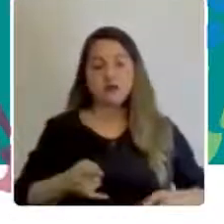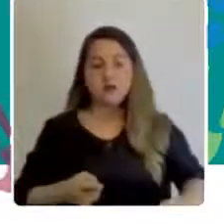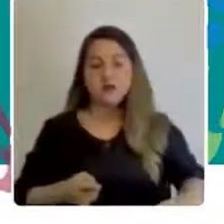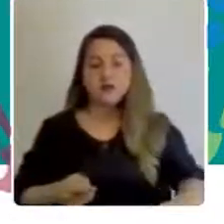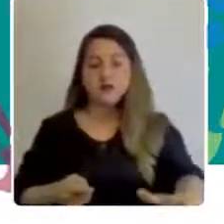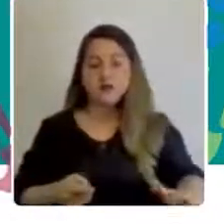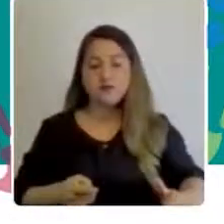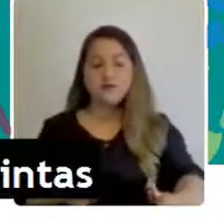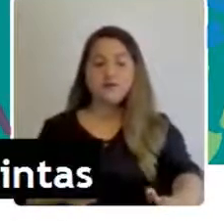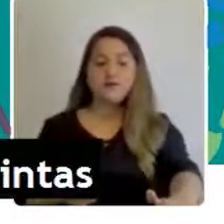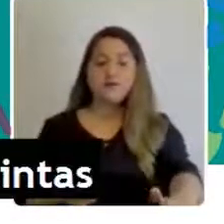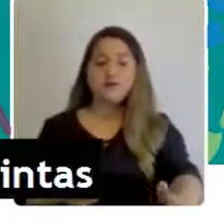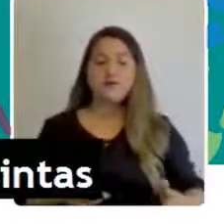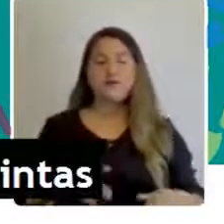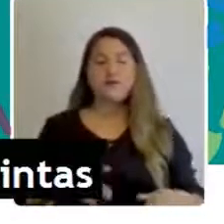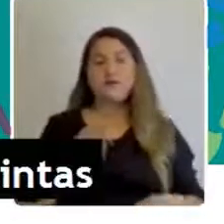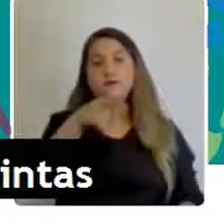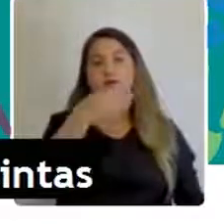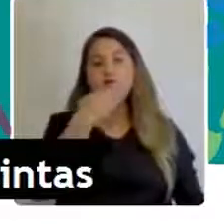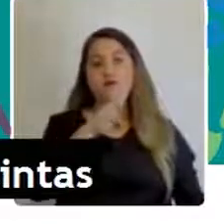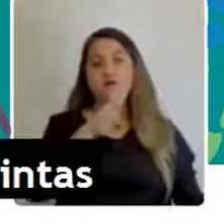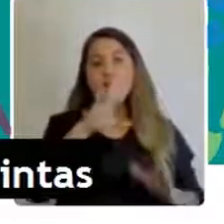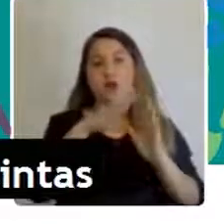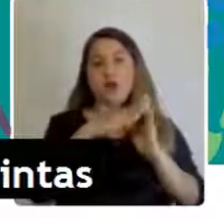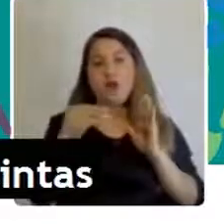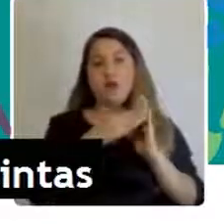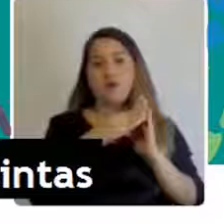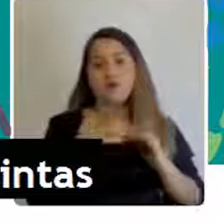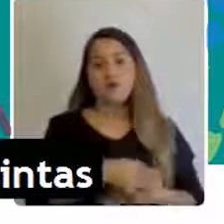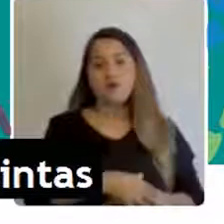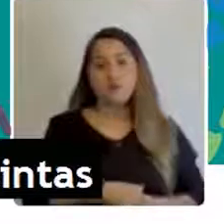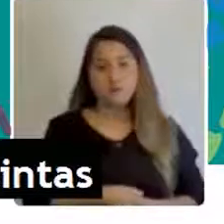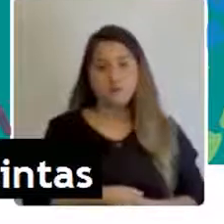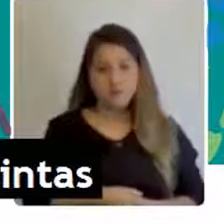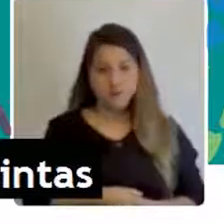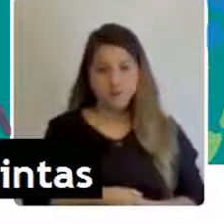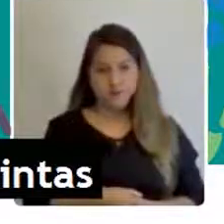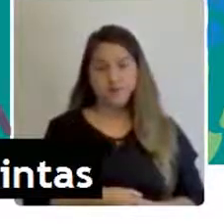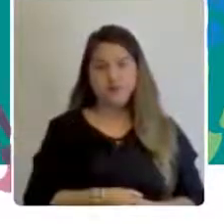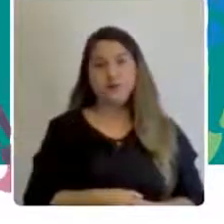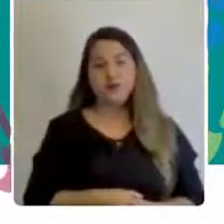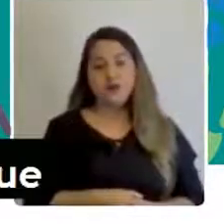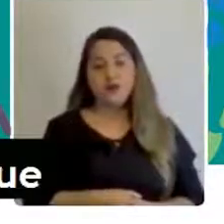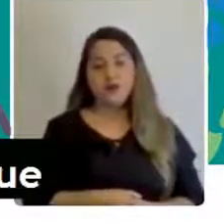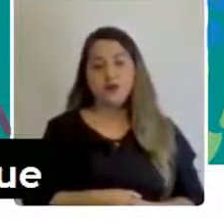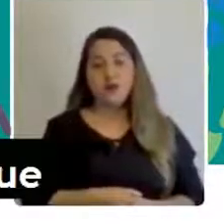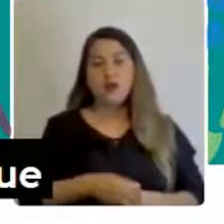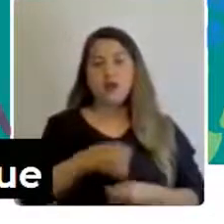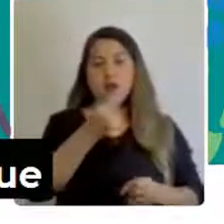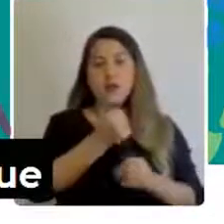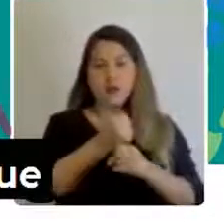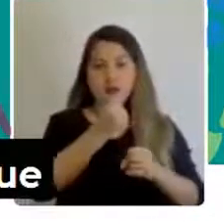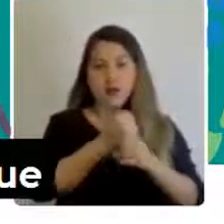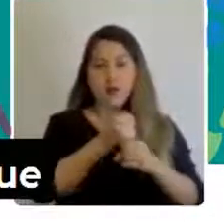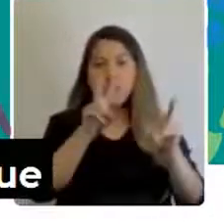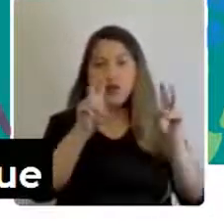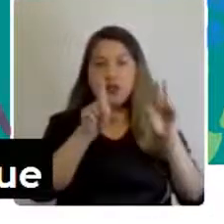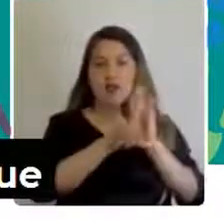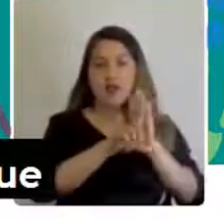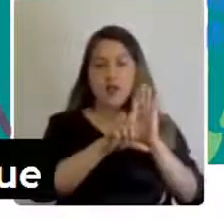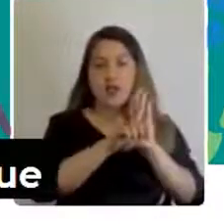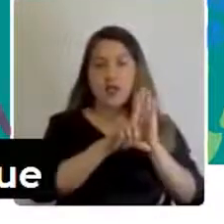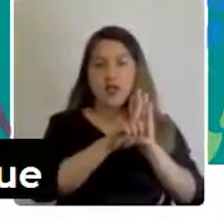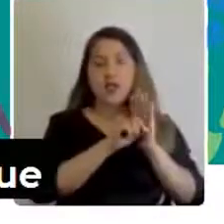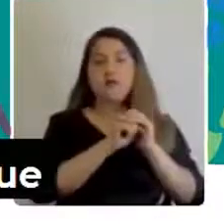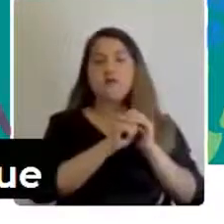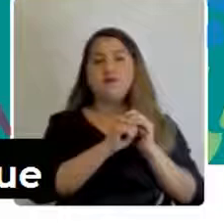finalmente? Y habiendo trabajado con varias leyes distintas, lo que uno